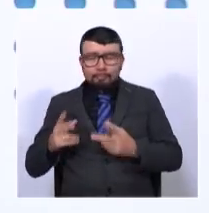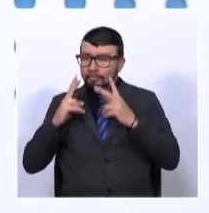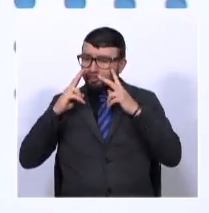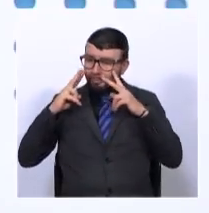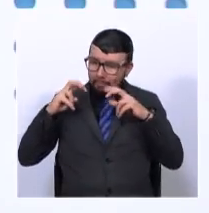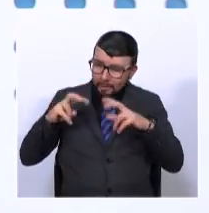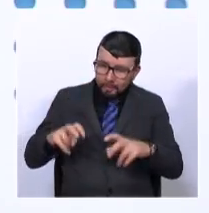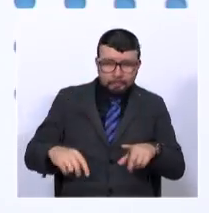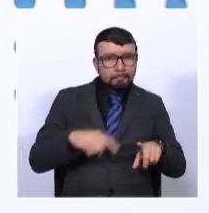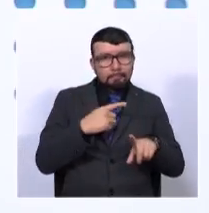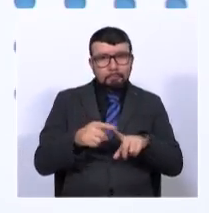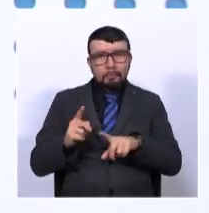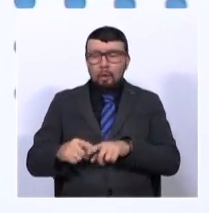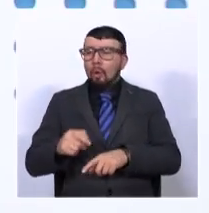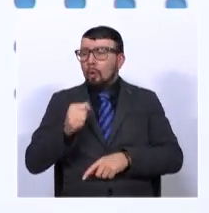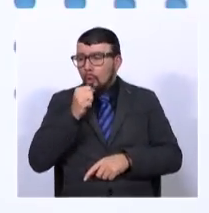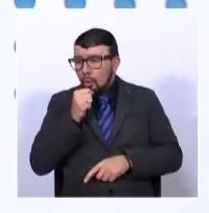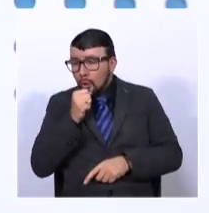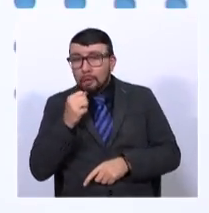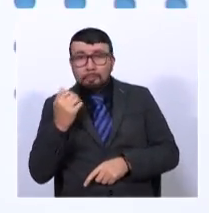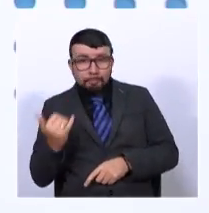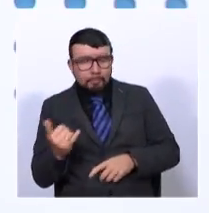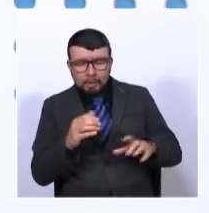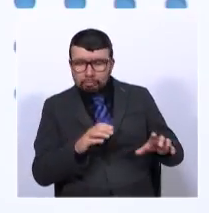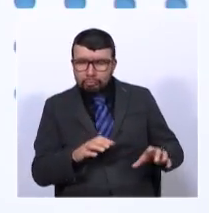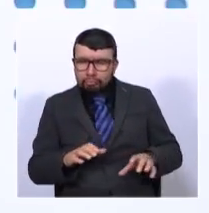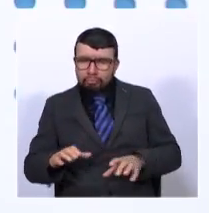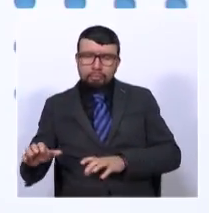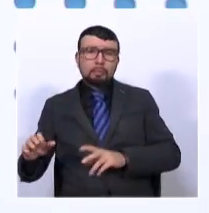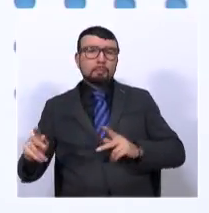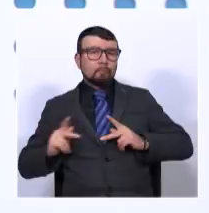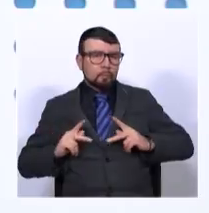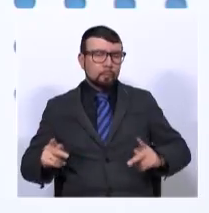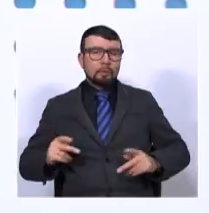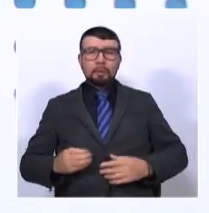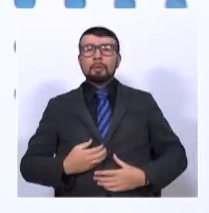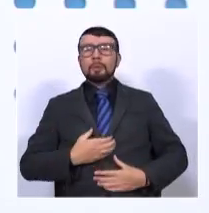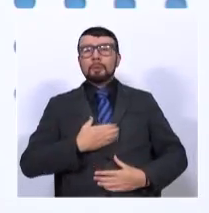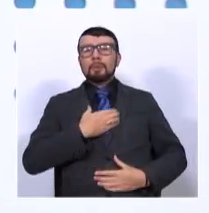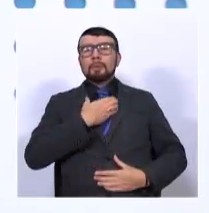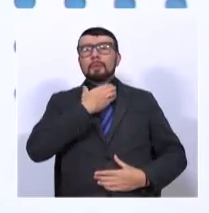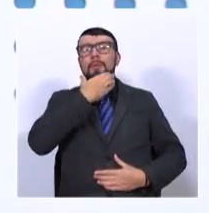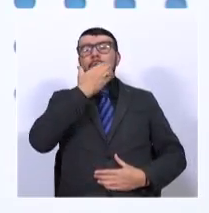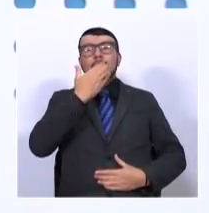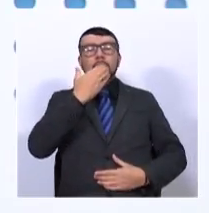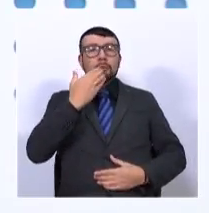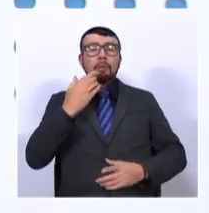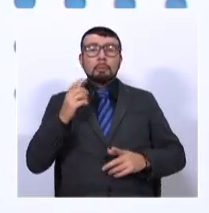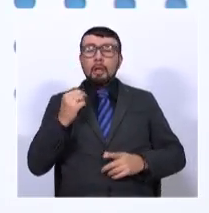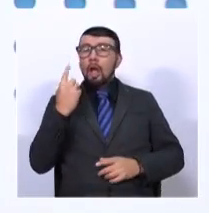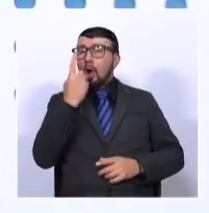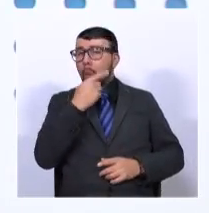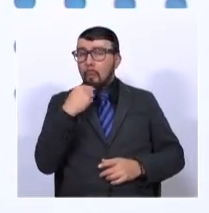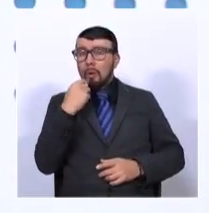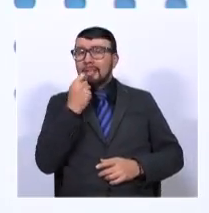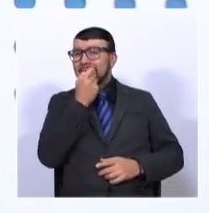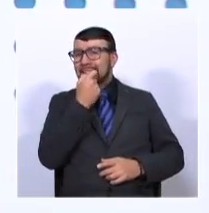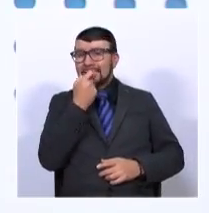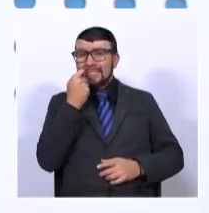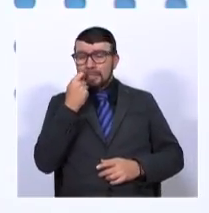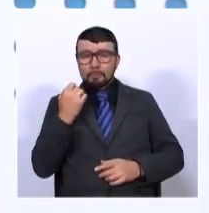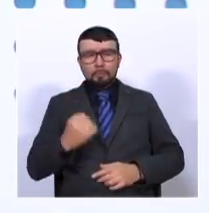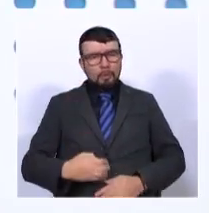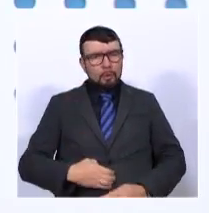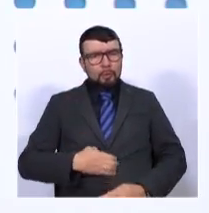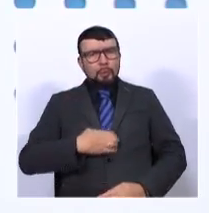entidades producir una enfermedad crónica de pulmones, vías respiratorias, incluso la boca, los dientes. En el reflujo lo